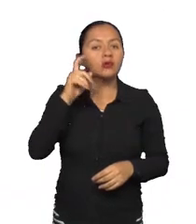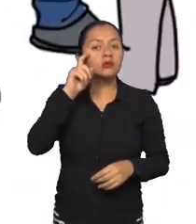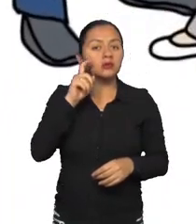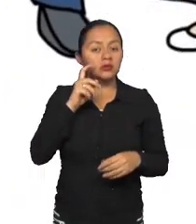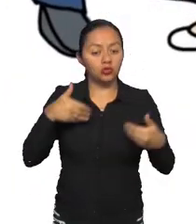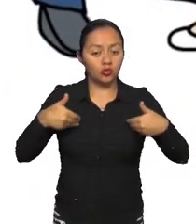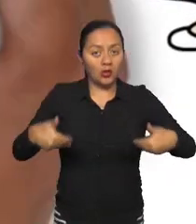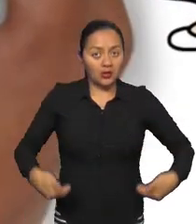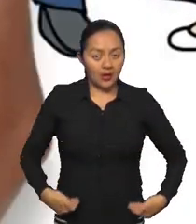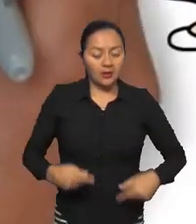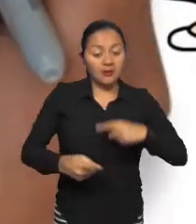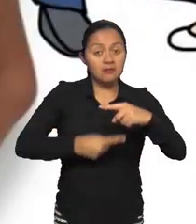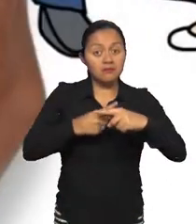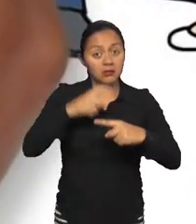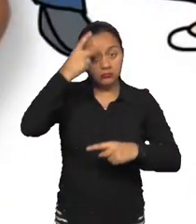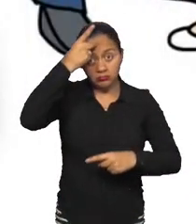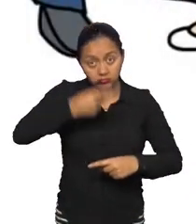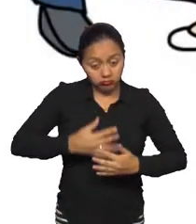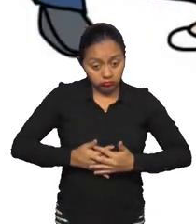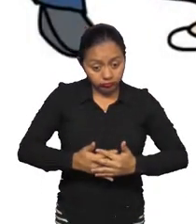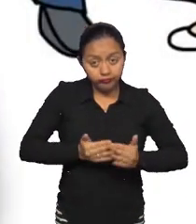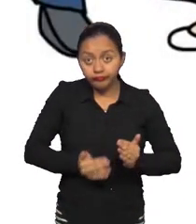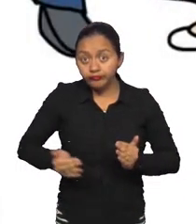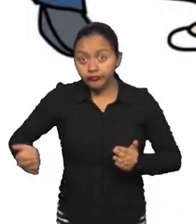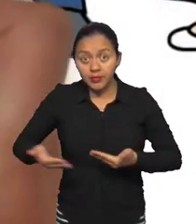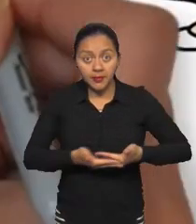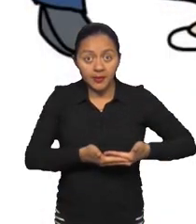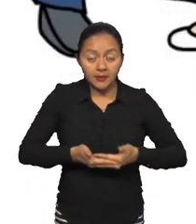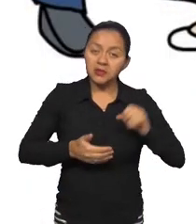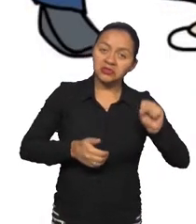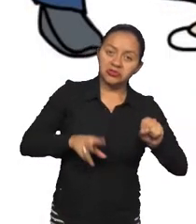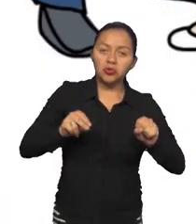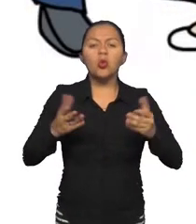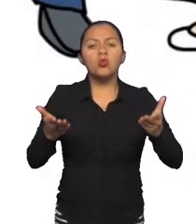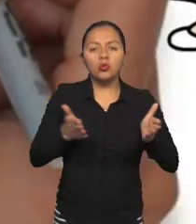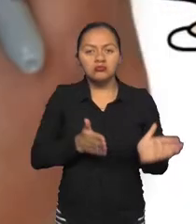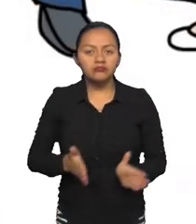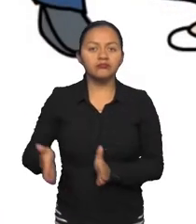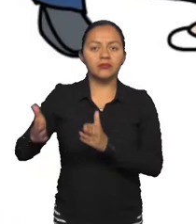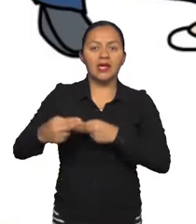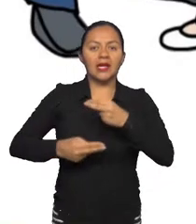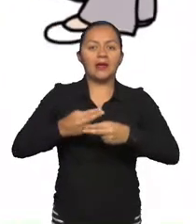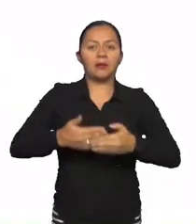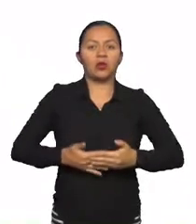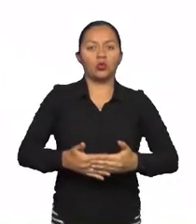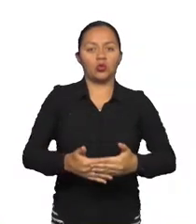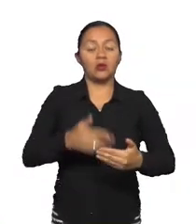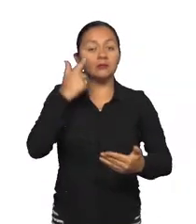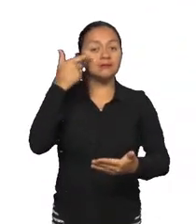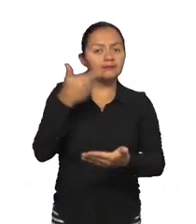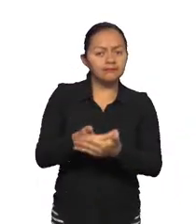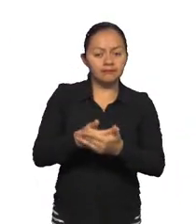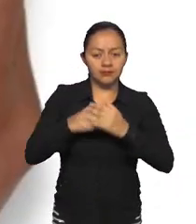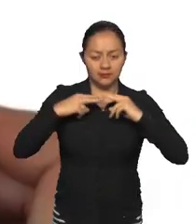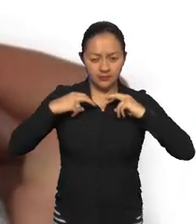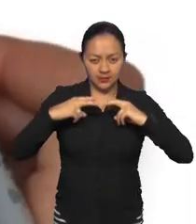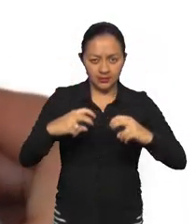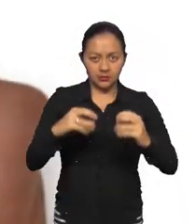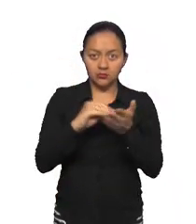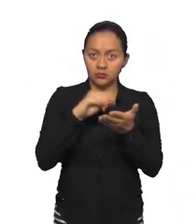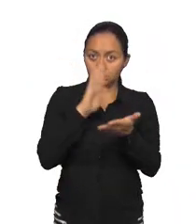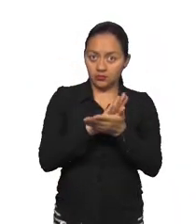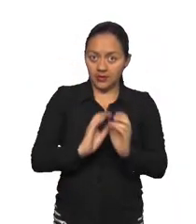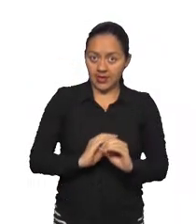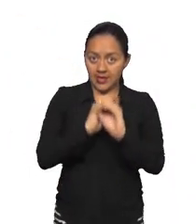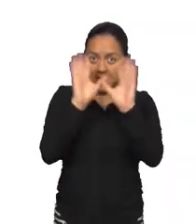reproductiva de las personas con discapacidad, con conocimientos actualizados basados en la mejor evidencia científica disponible.